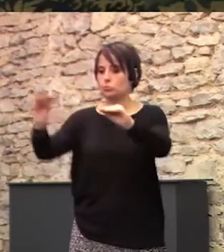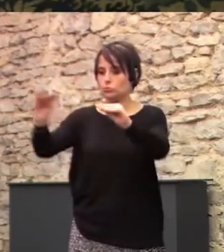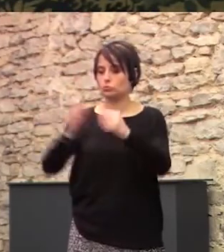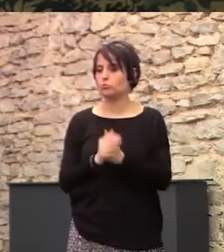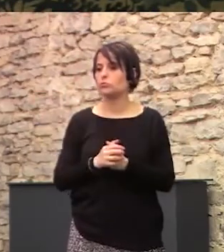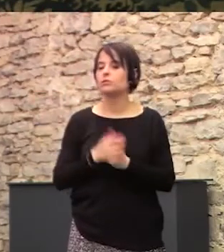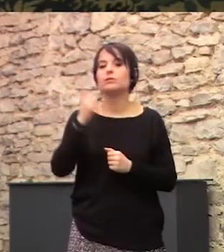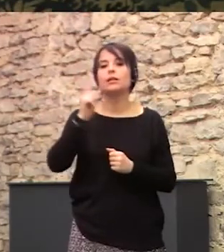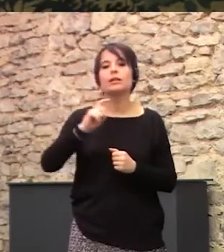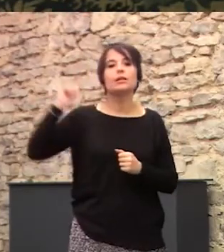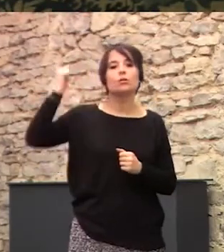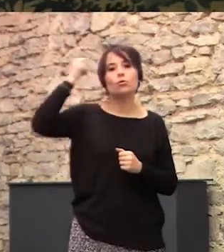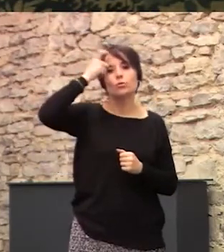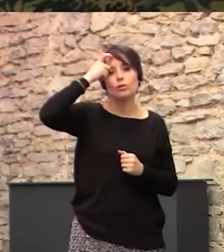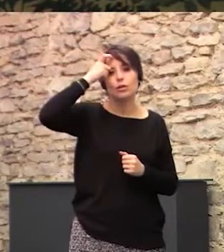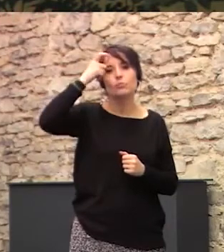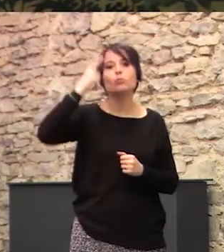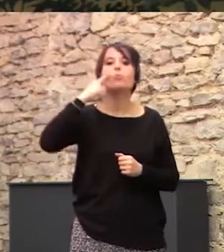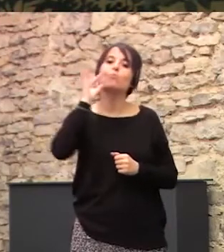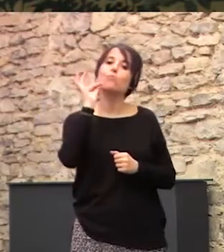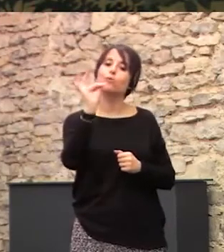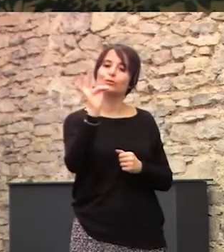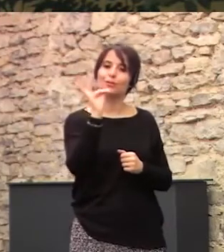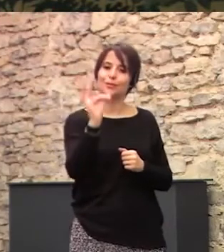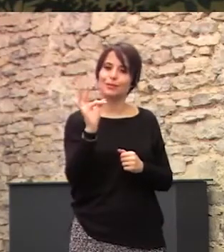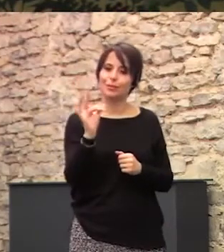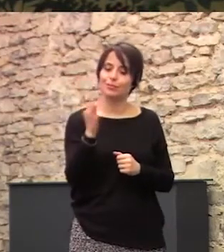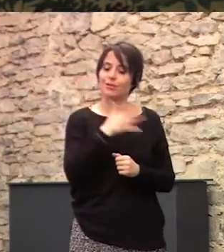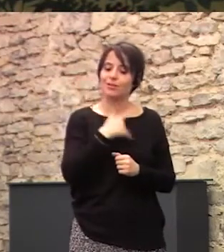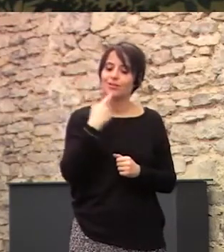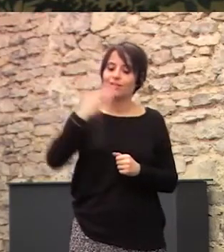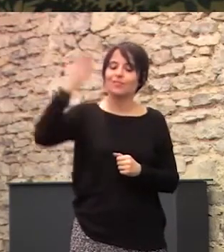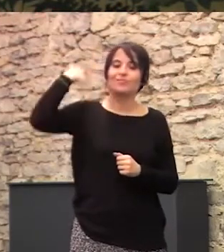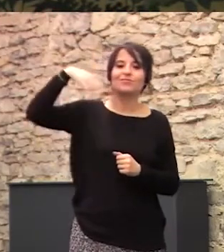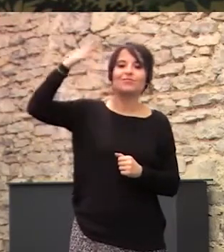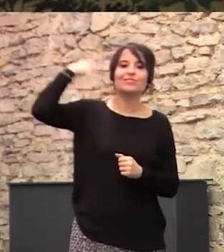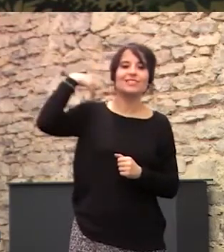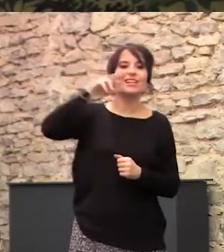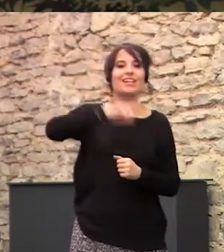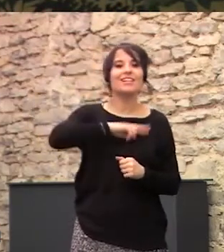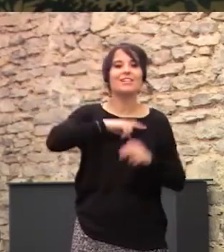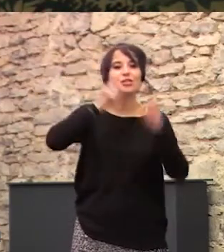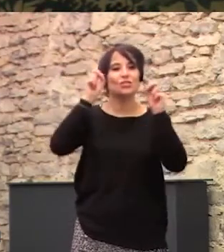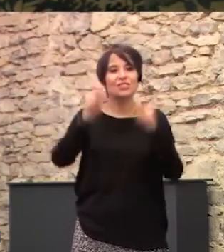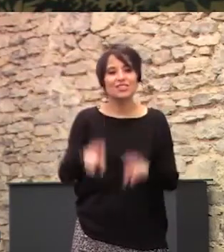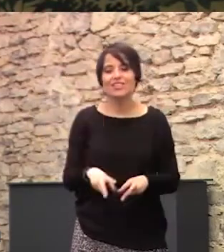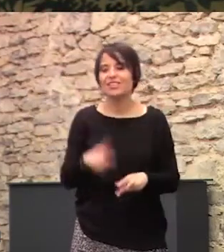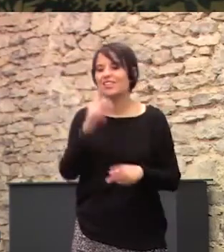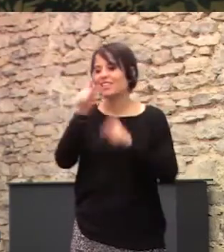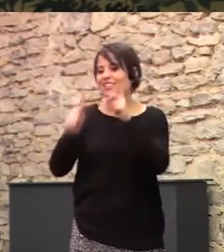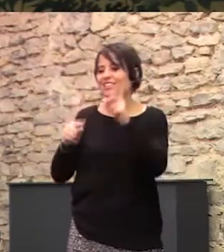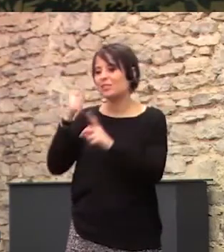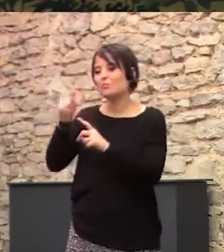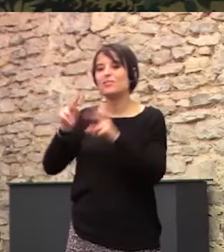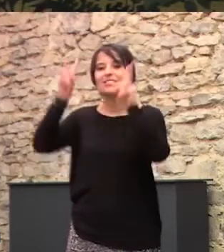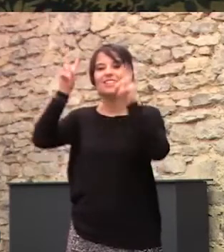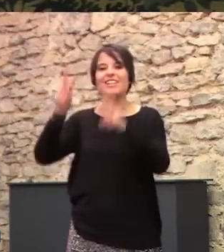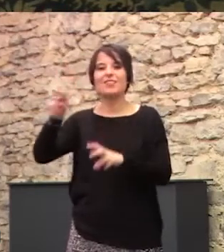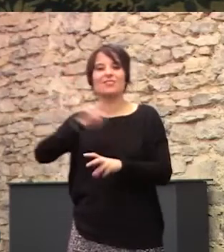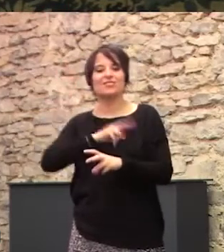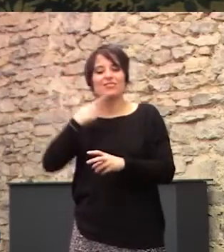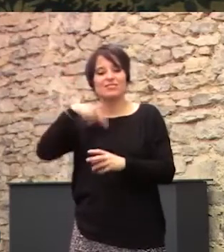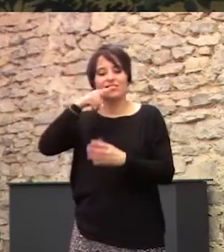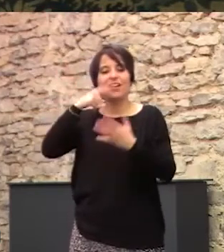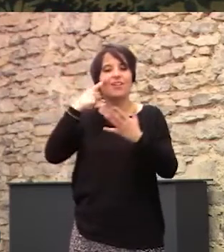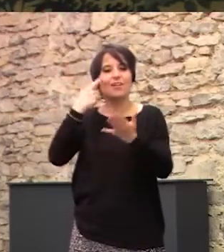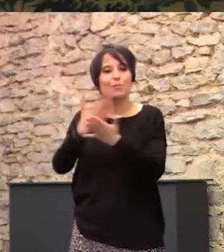a un concepto de laicidad positiva, es decir, lo que era la laicidad en su primer momento y no a la neolaicidad que estamos experimentando